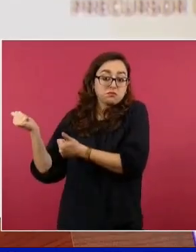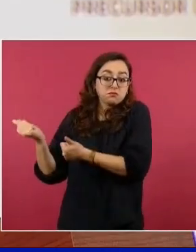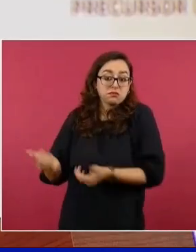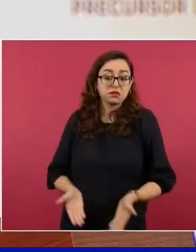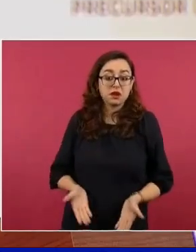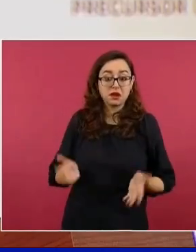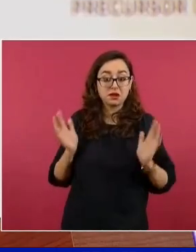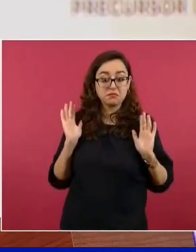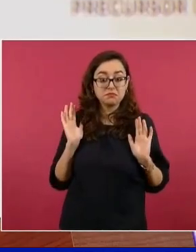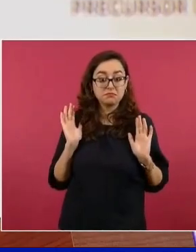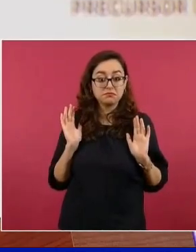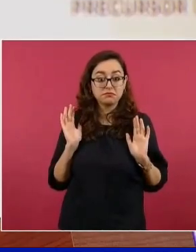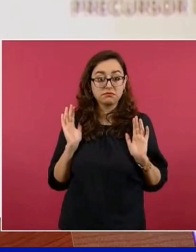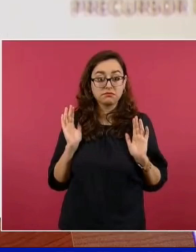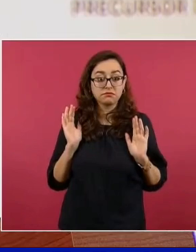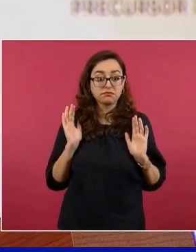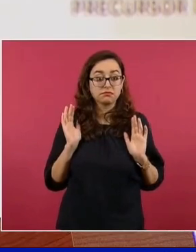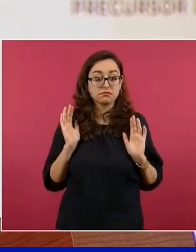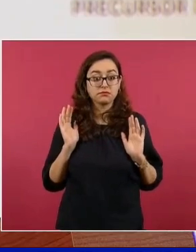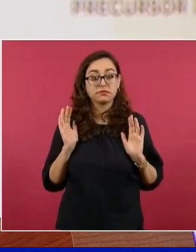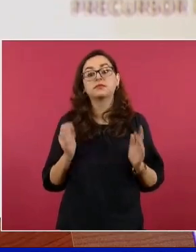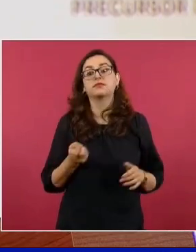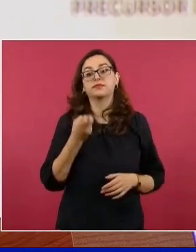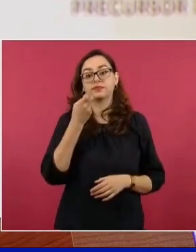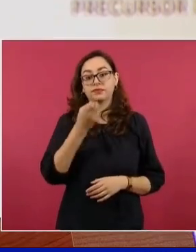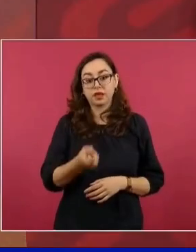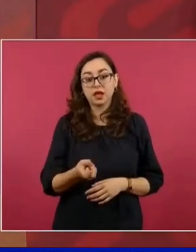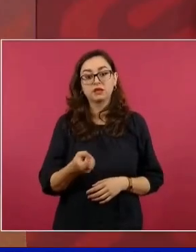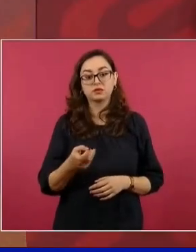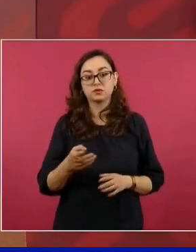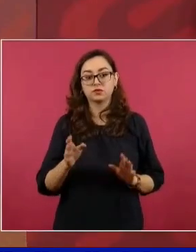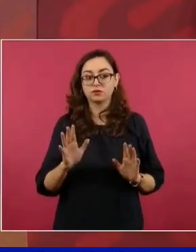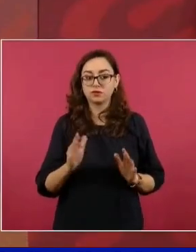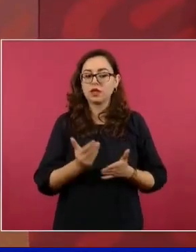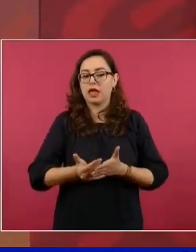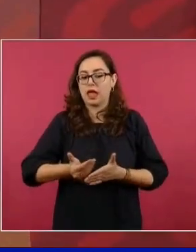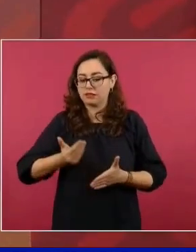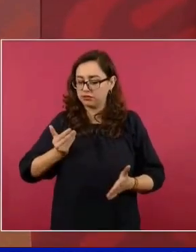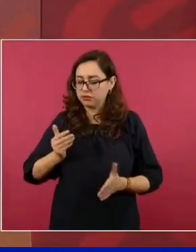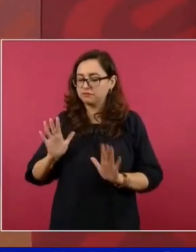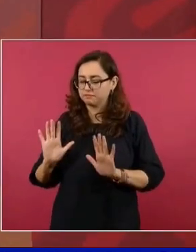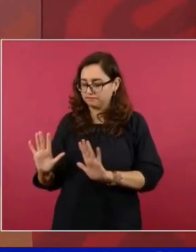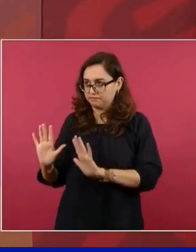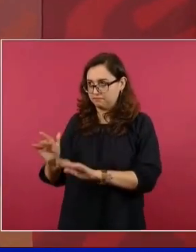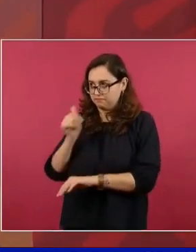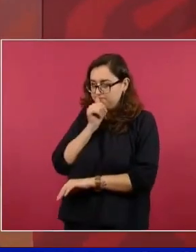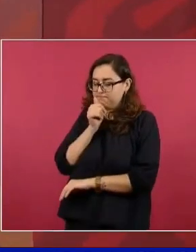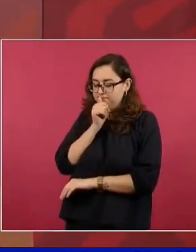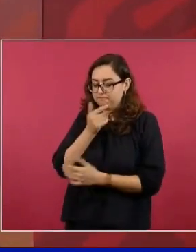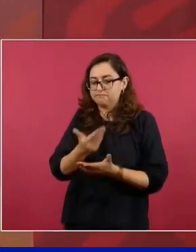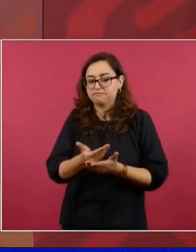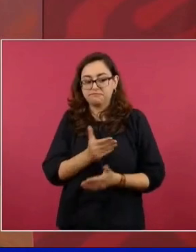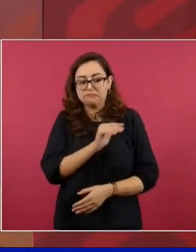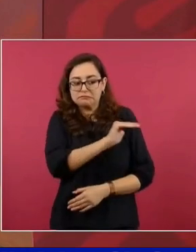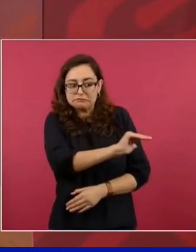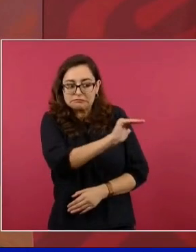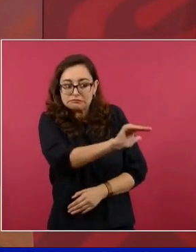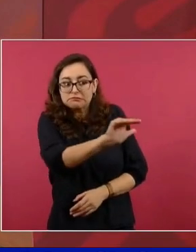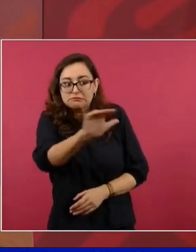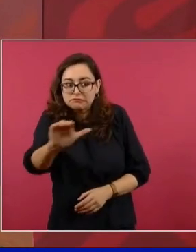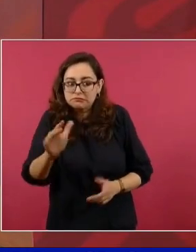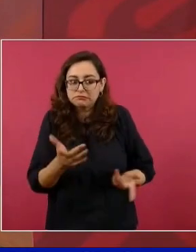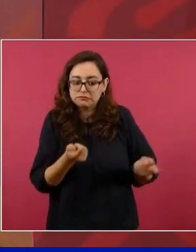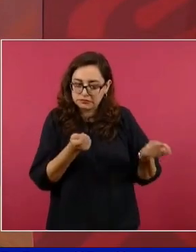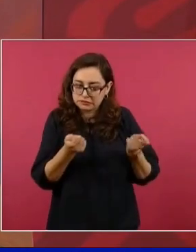atendiendo este tema con el propósito de controlar la inflación, de que no se